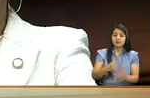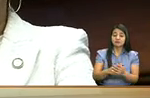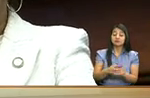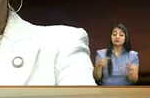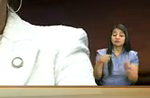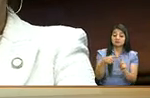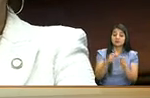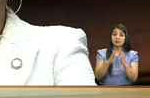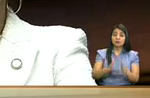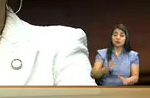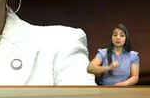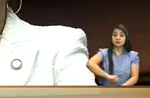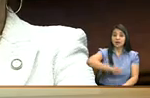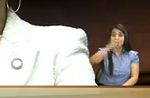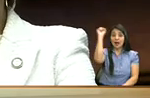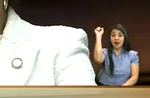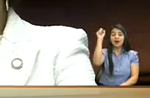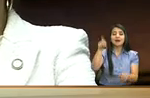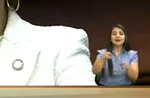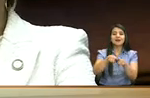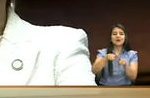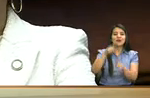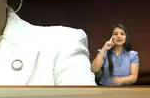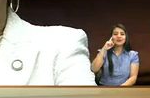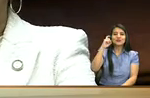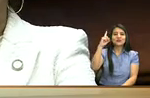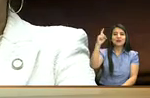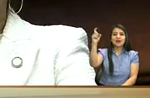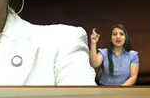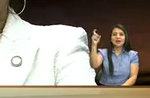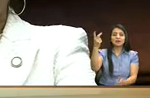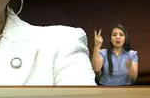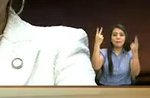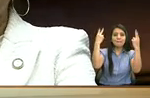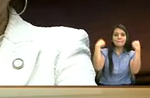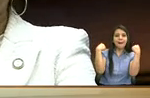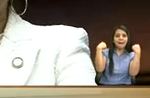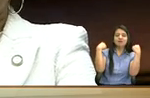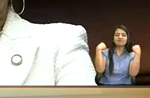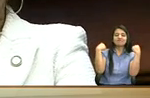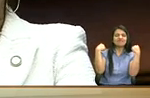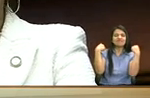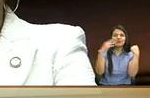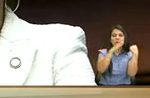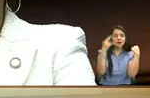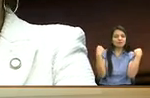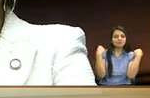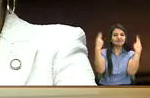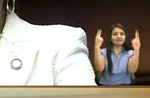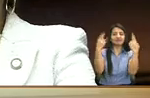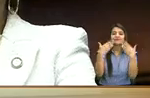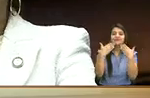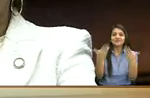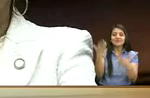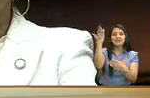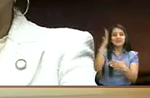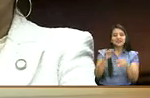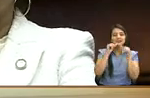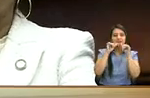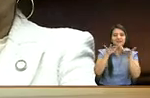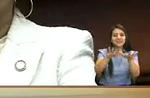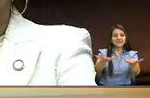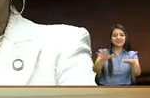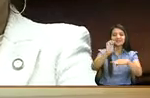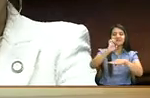ganador es un soñador que nunca se rindió. Gracias. Y que Dios bendiga a